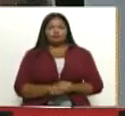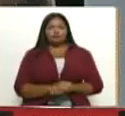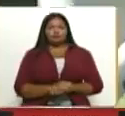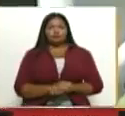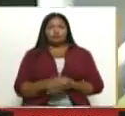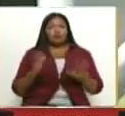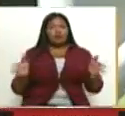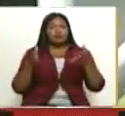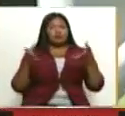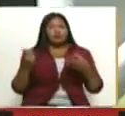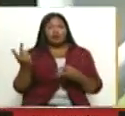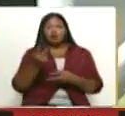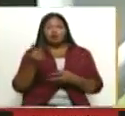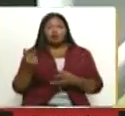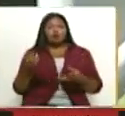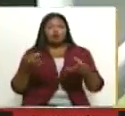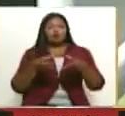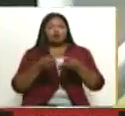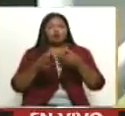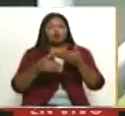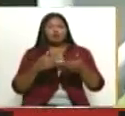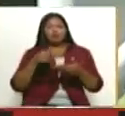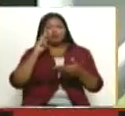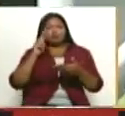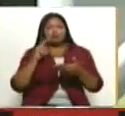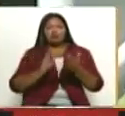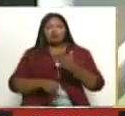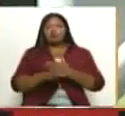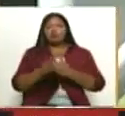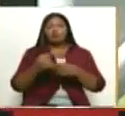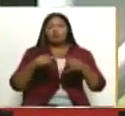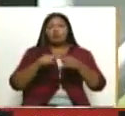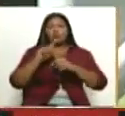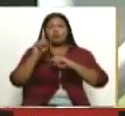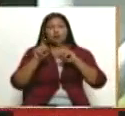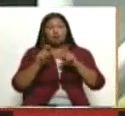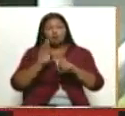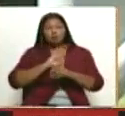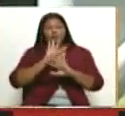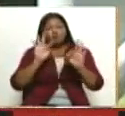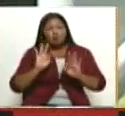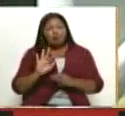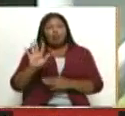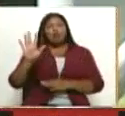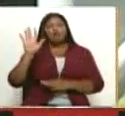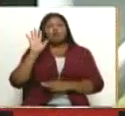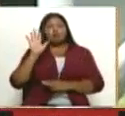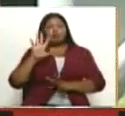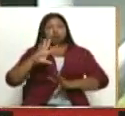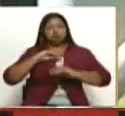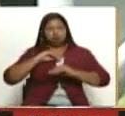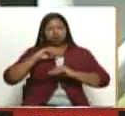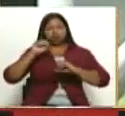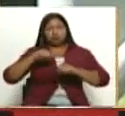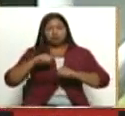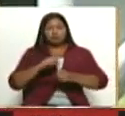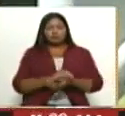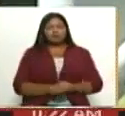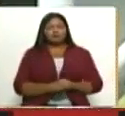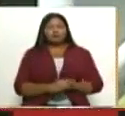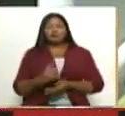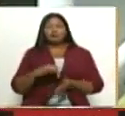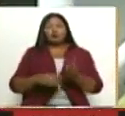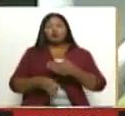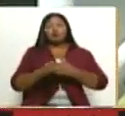alentamos a las partes a seguir implementando los compromisos asumidos y